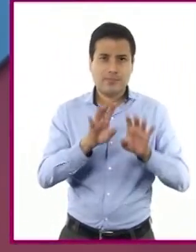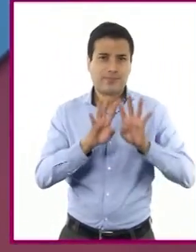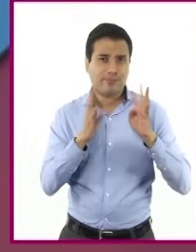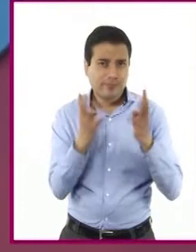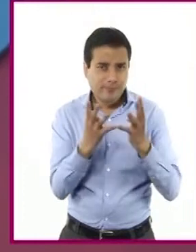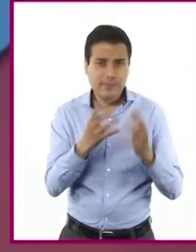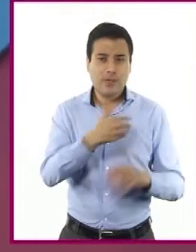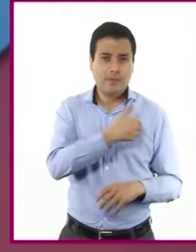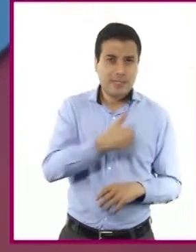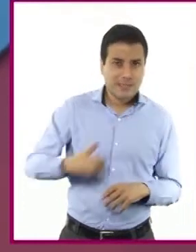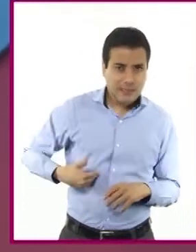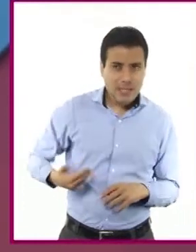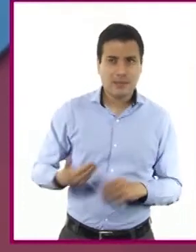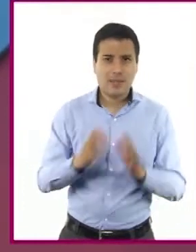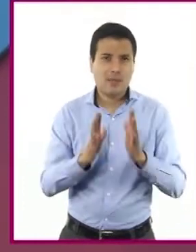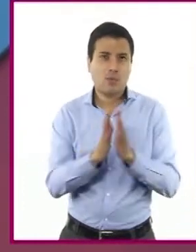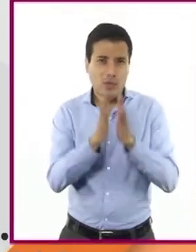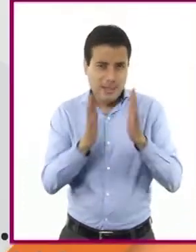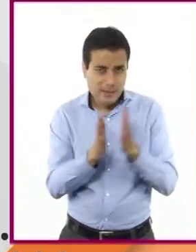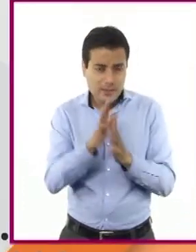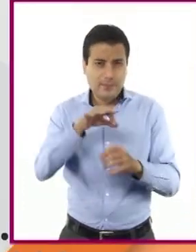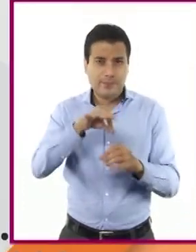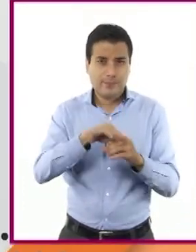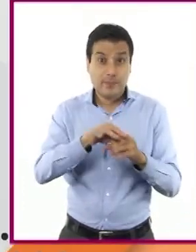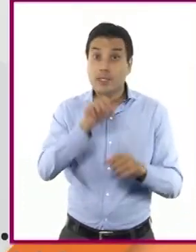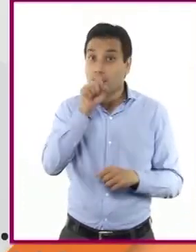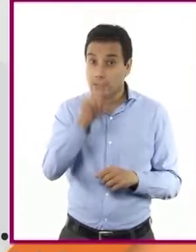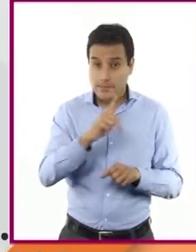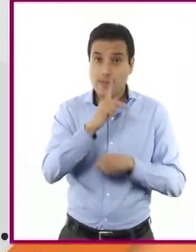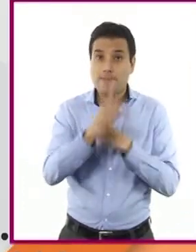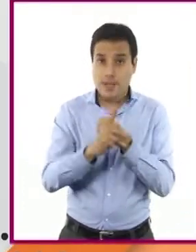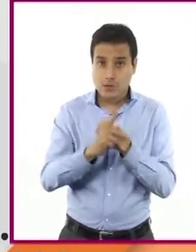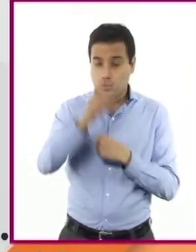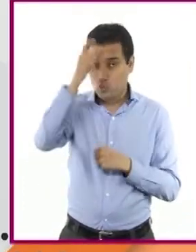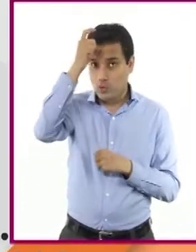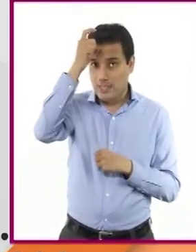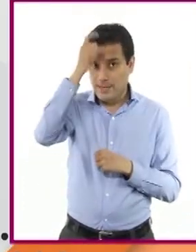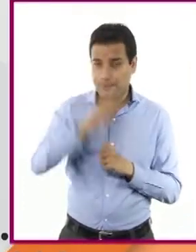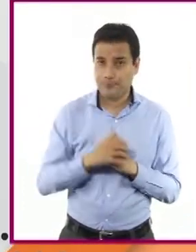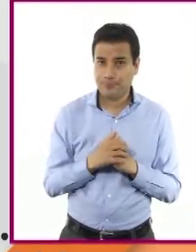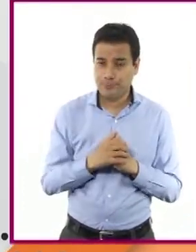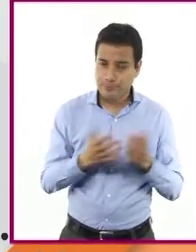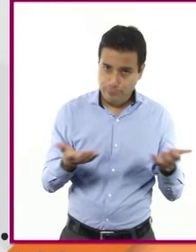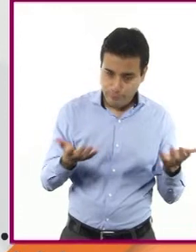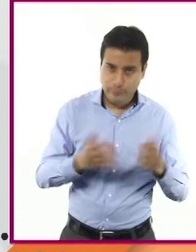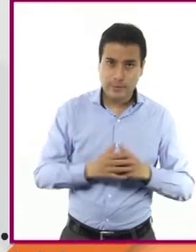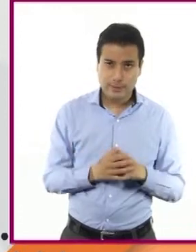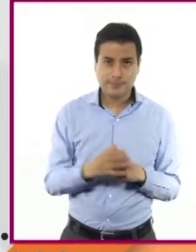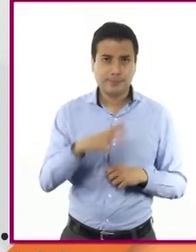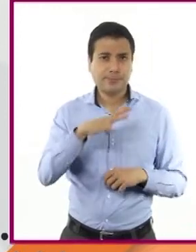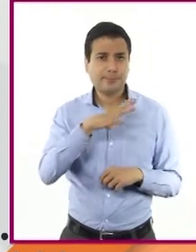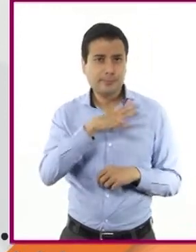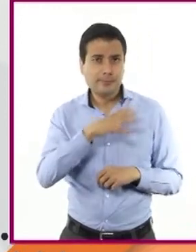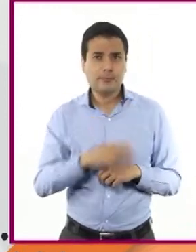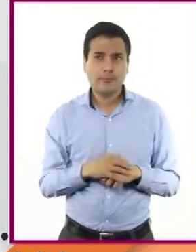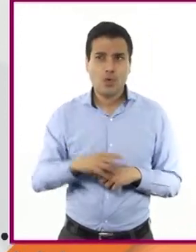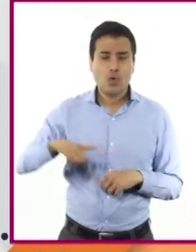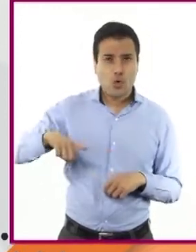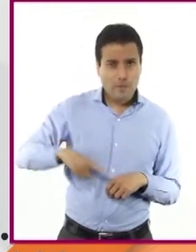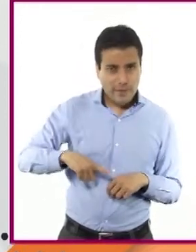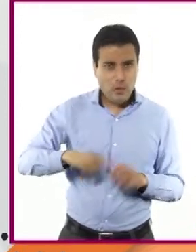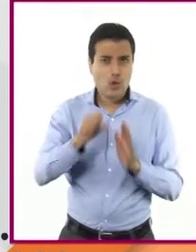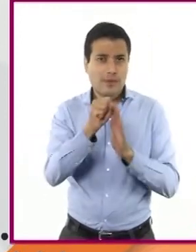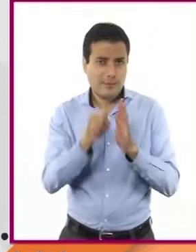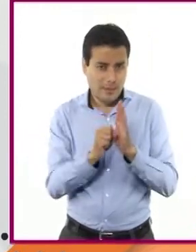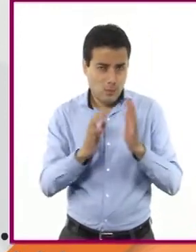representativos, incluso el de Turquía. A pesar de la existencia de numerosos regímenes electorales representativos,